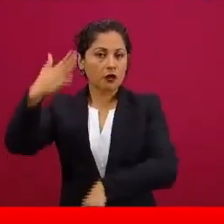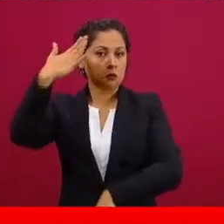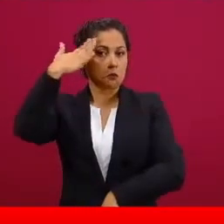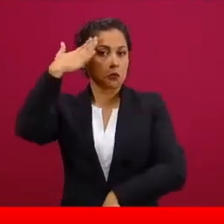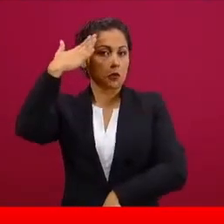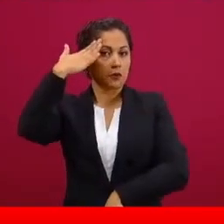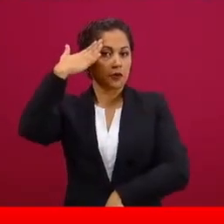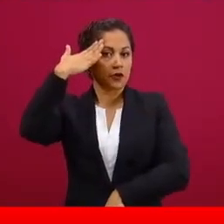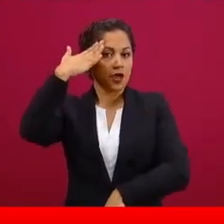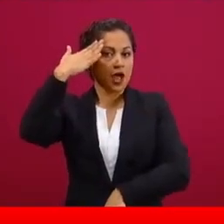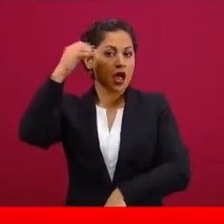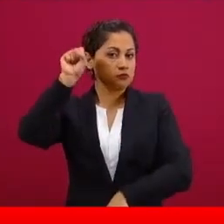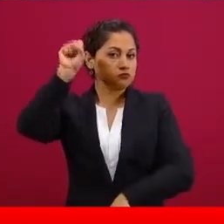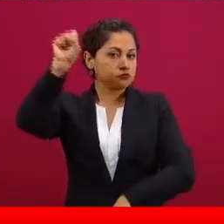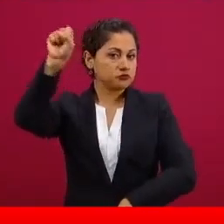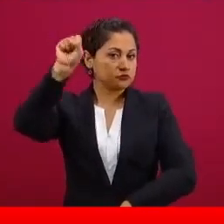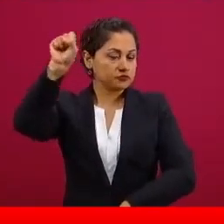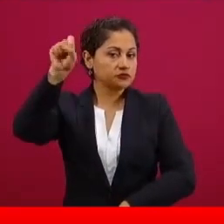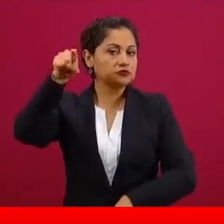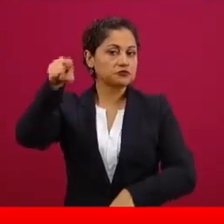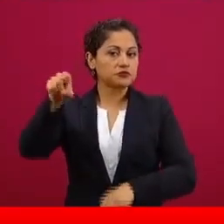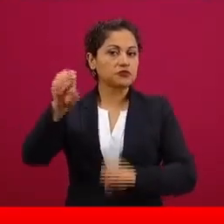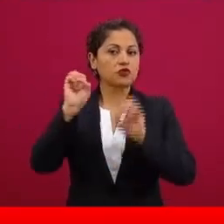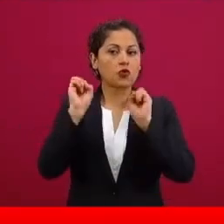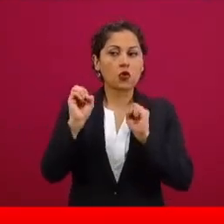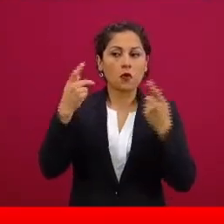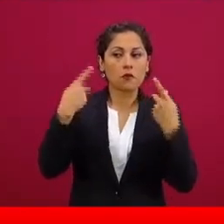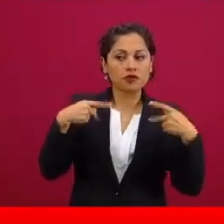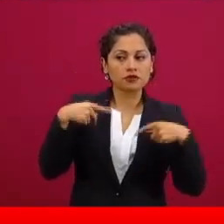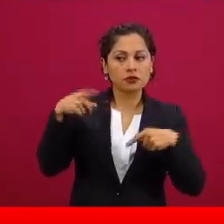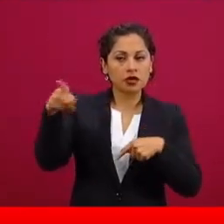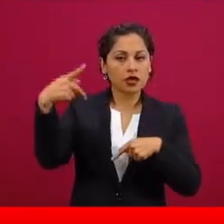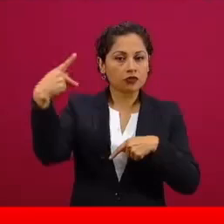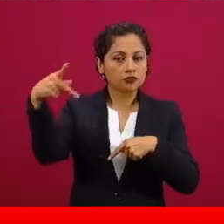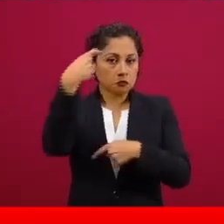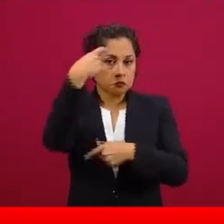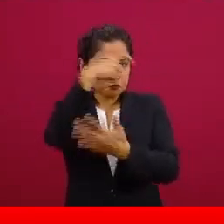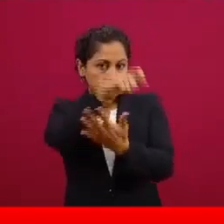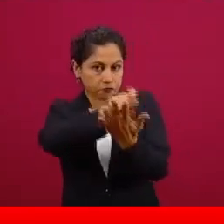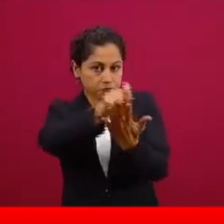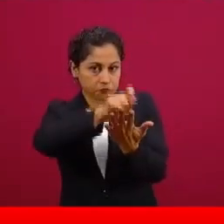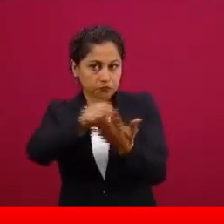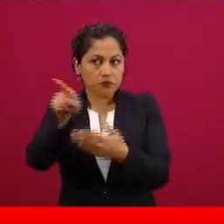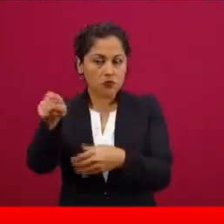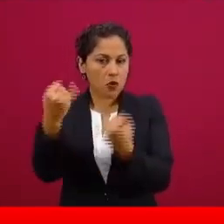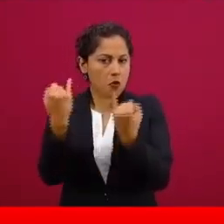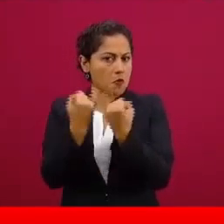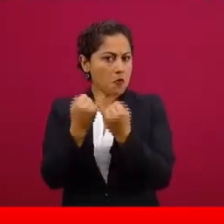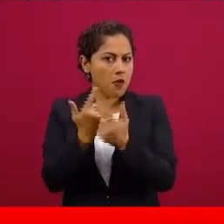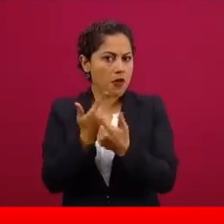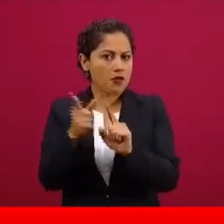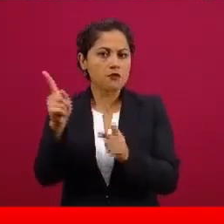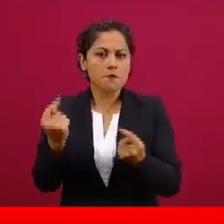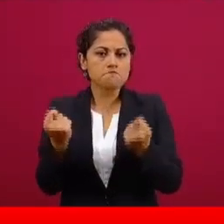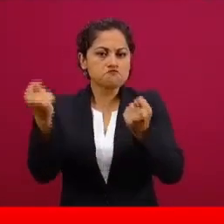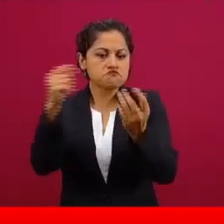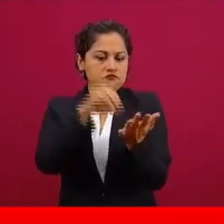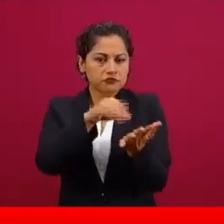algún escritor destacado, verdaderamente independiente,